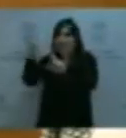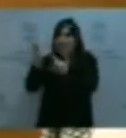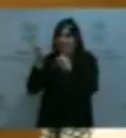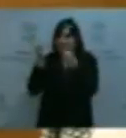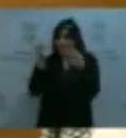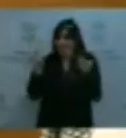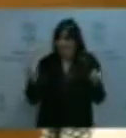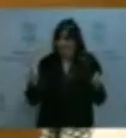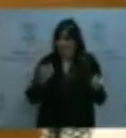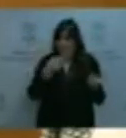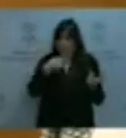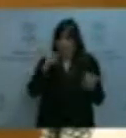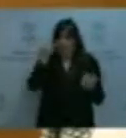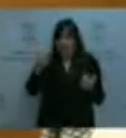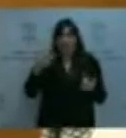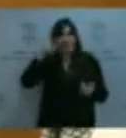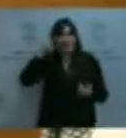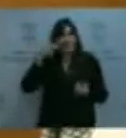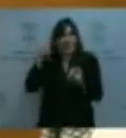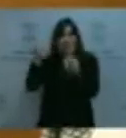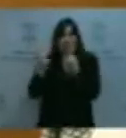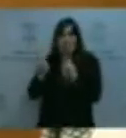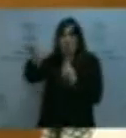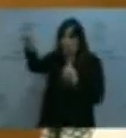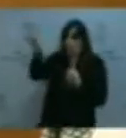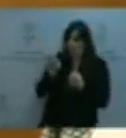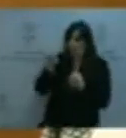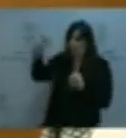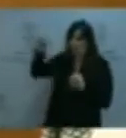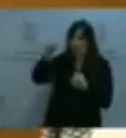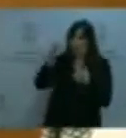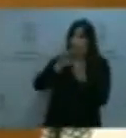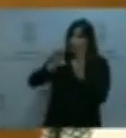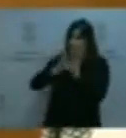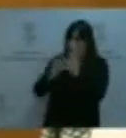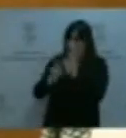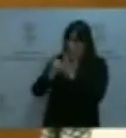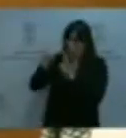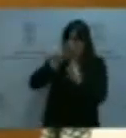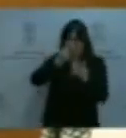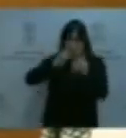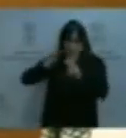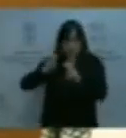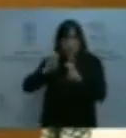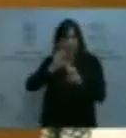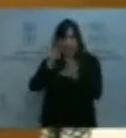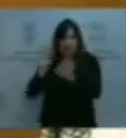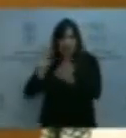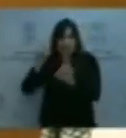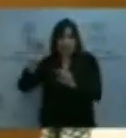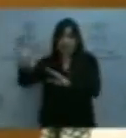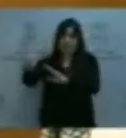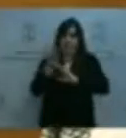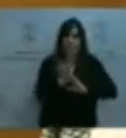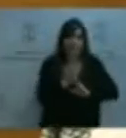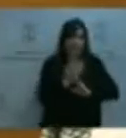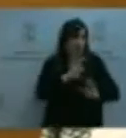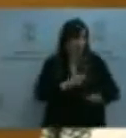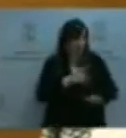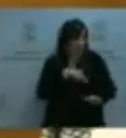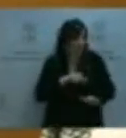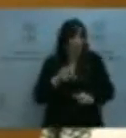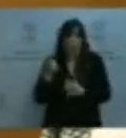currículos, entrevistan a los candidatos, luego ustedes les entrevistan y cambian el sentido de trabajo de la consultora. Segunda cuestión, ¿a usted